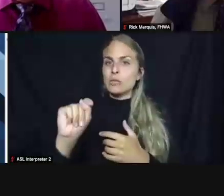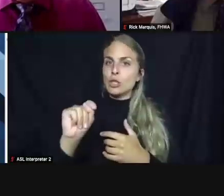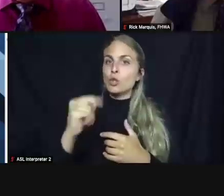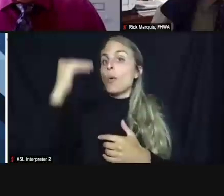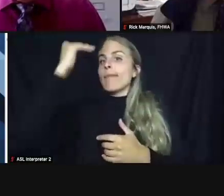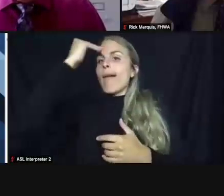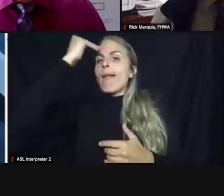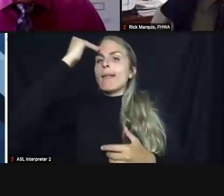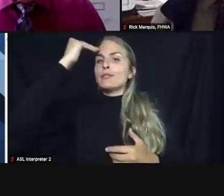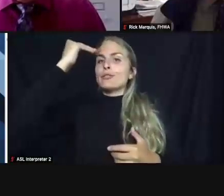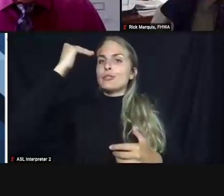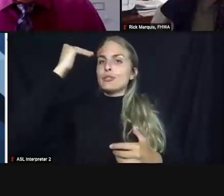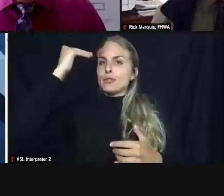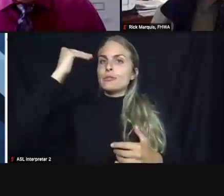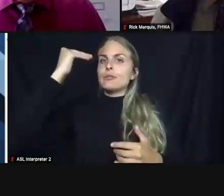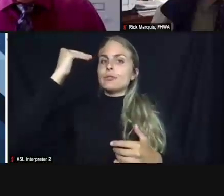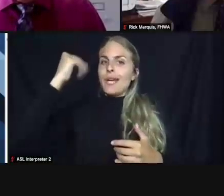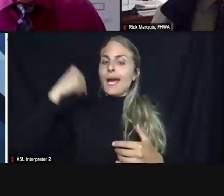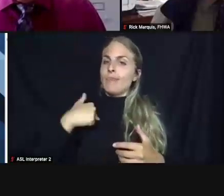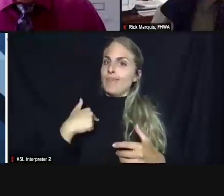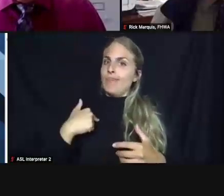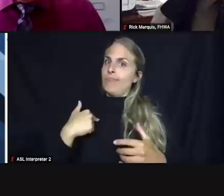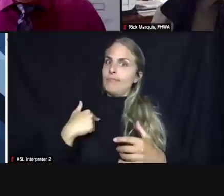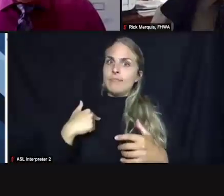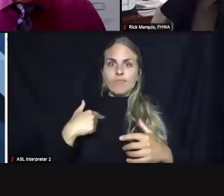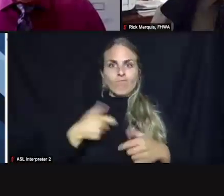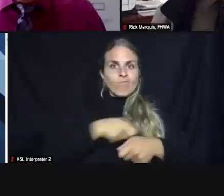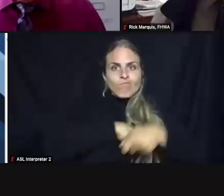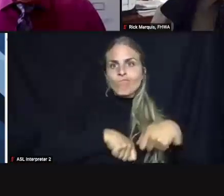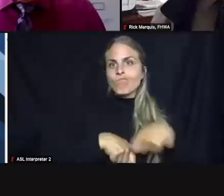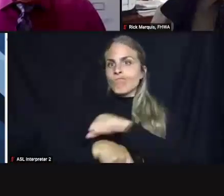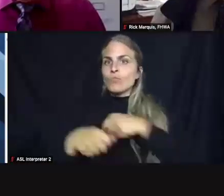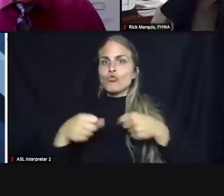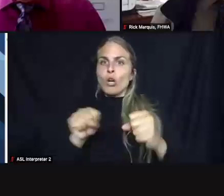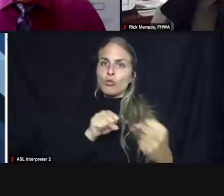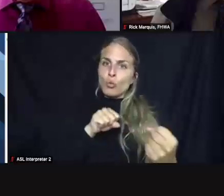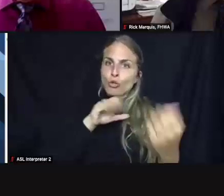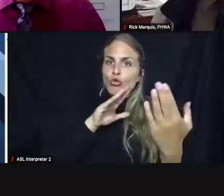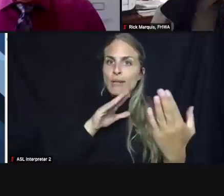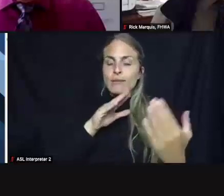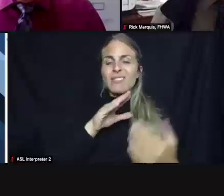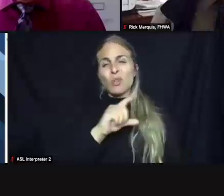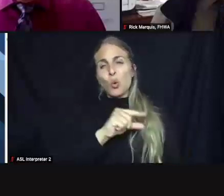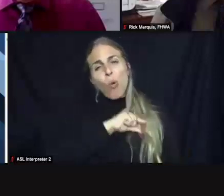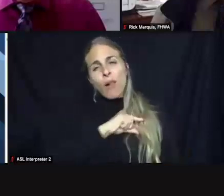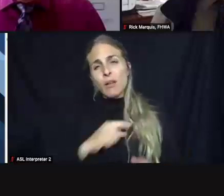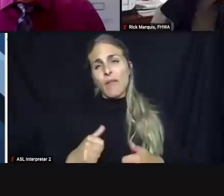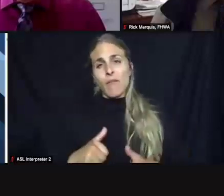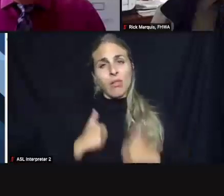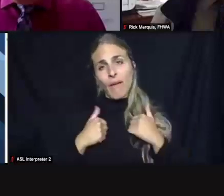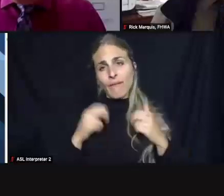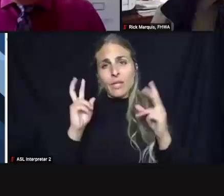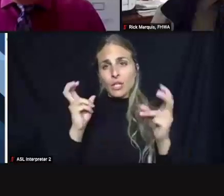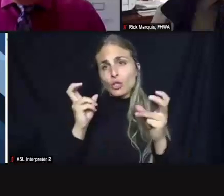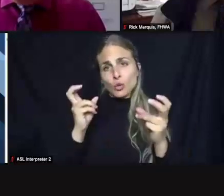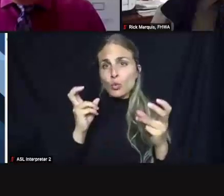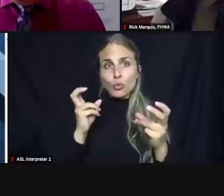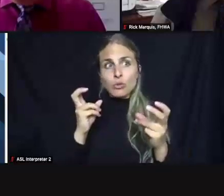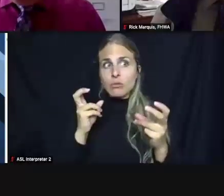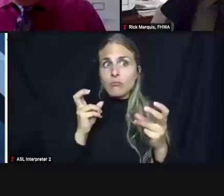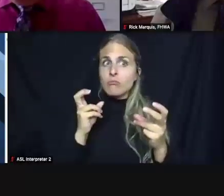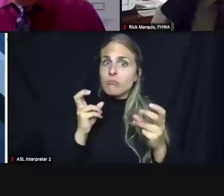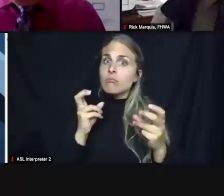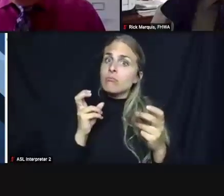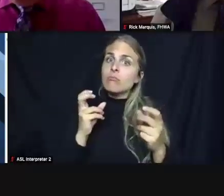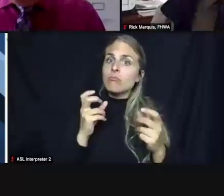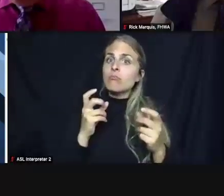Insto al Departamento de Transporte de tomar acciones concretas para responder que